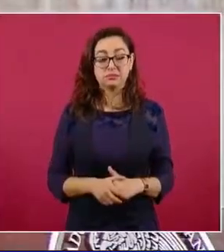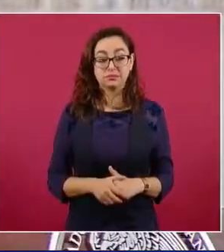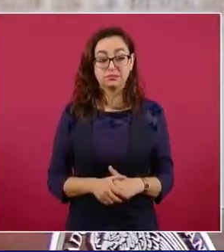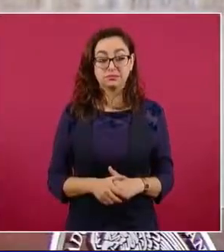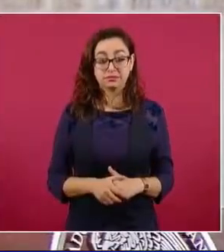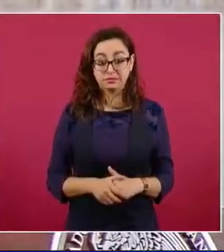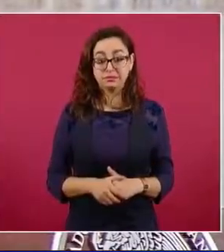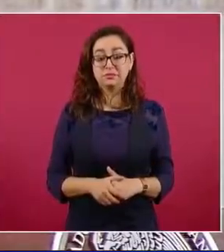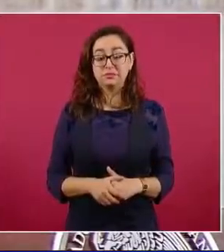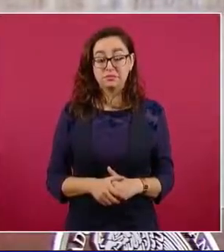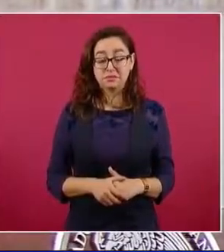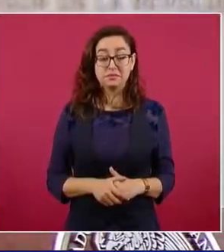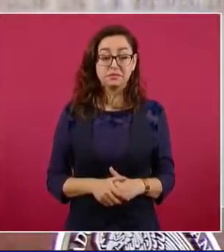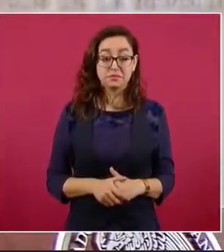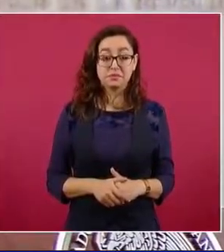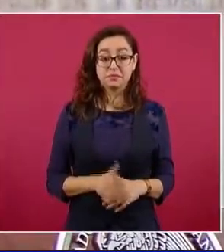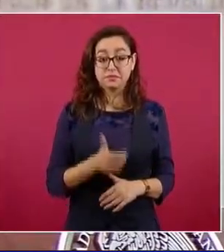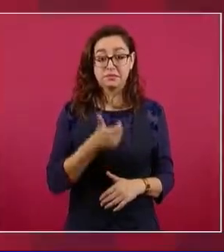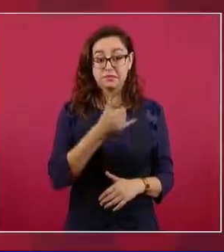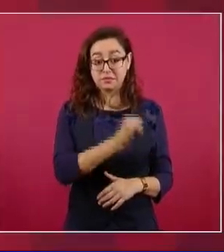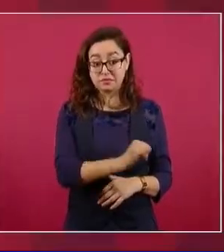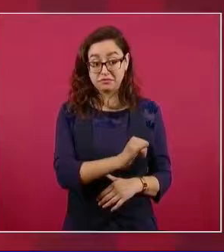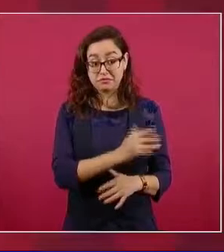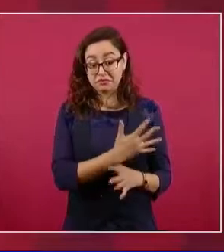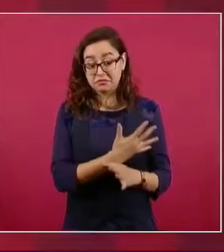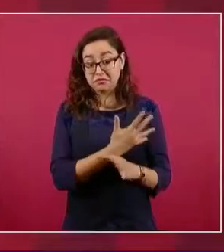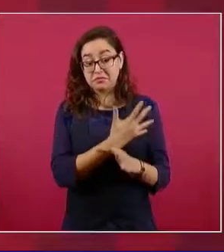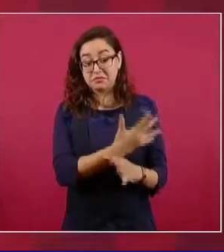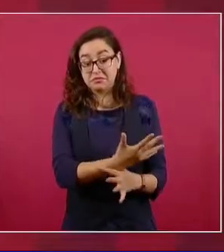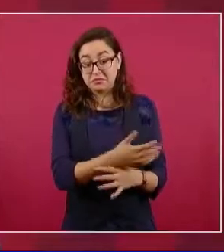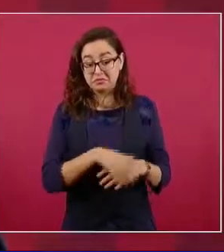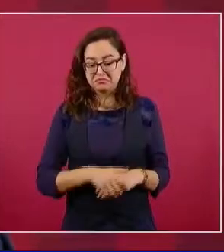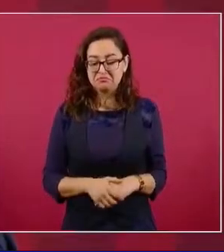y conozco al hermano